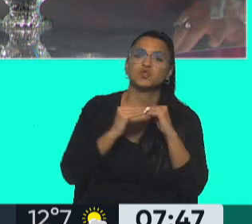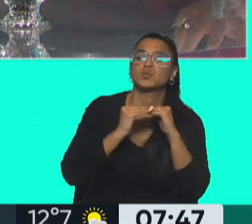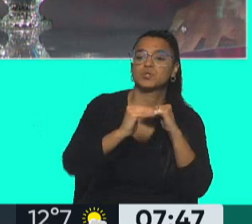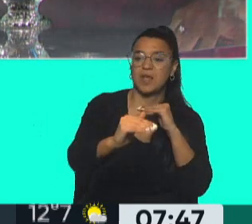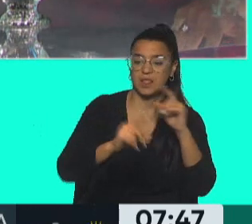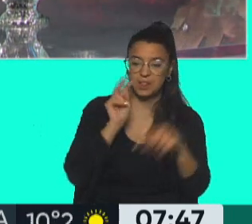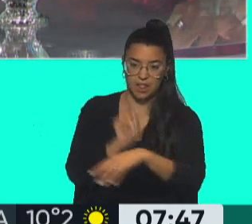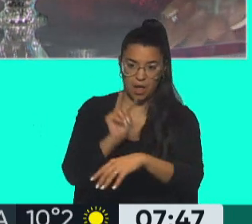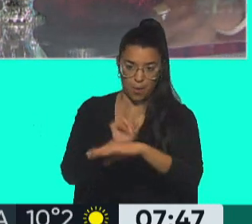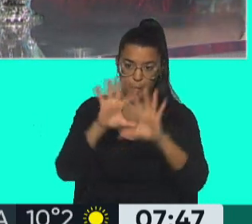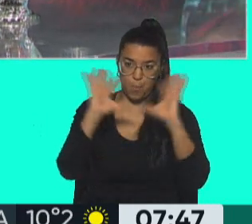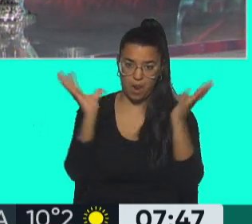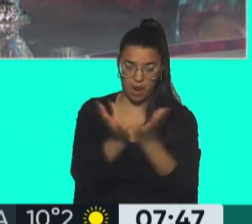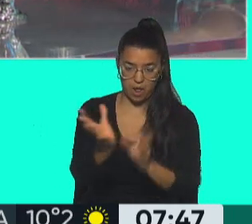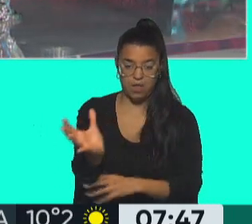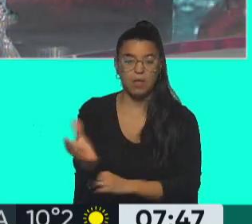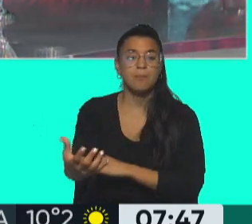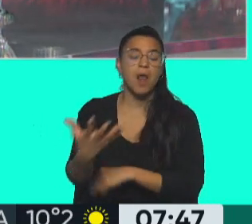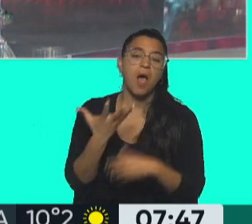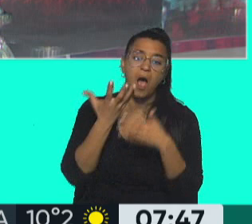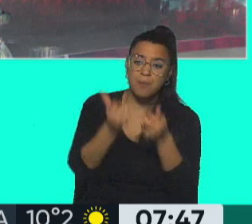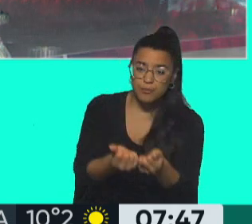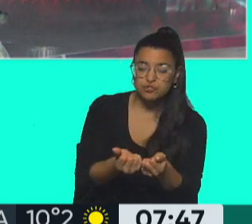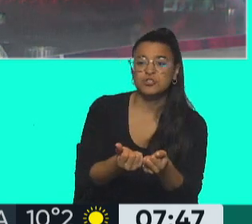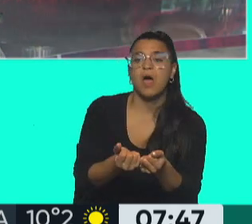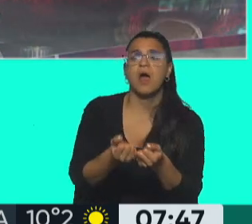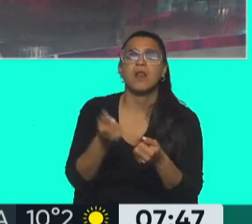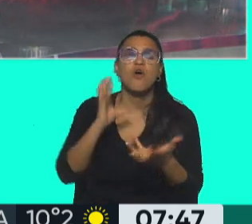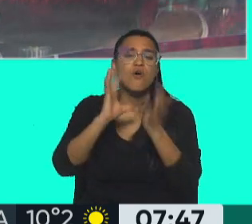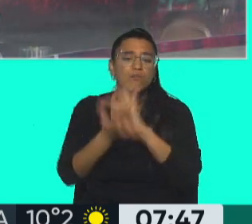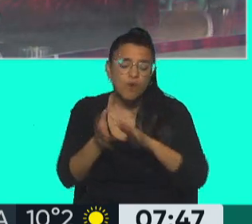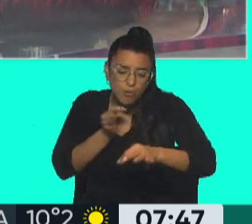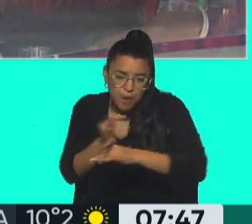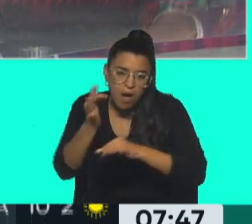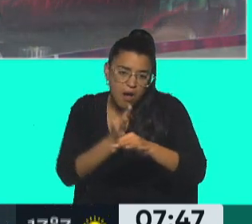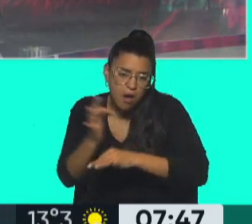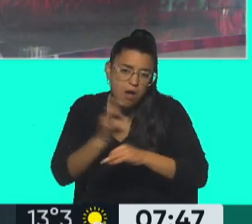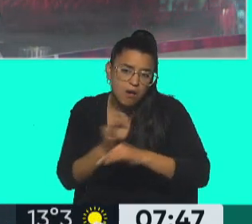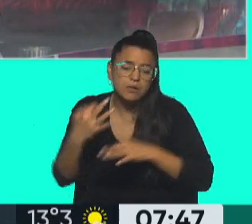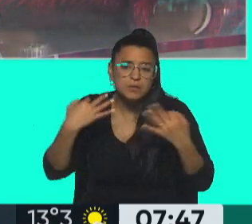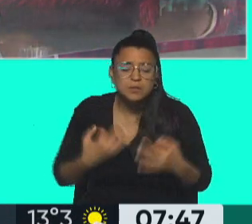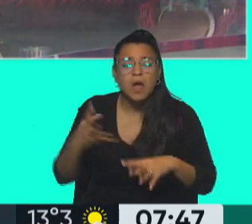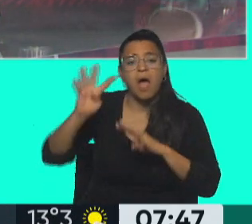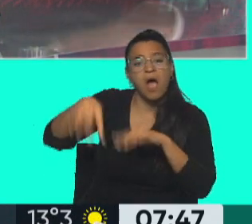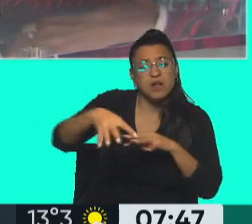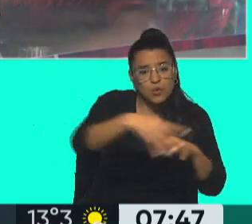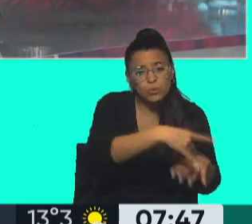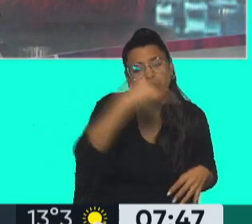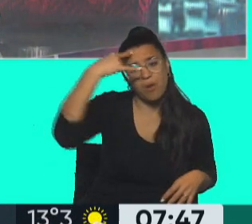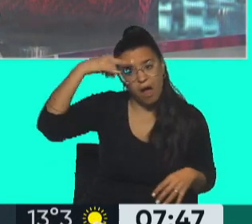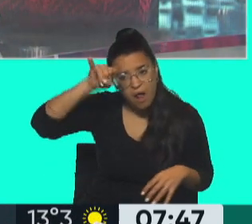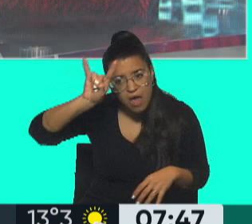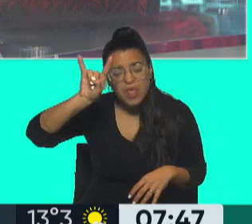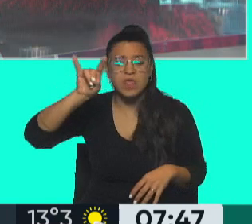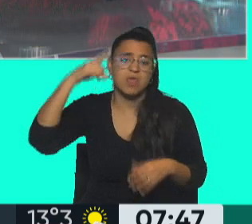valga en este caso la redundancia Para apoyar la formación en agricultura ganadería